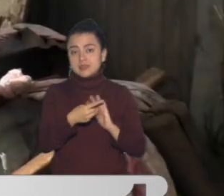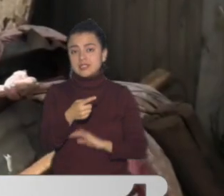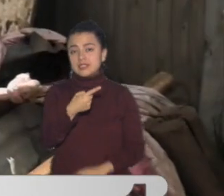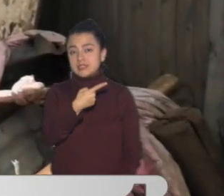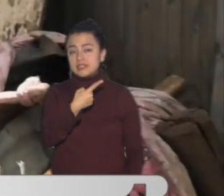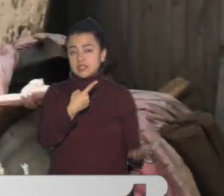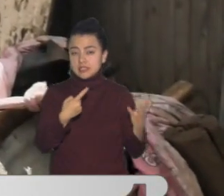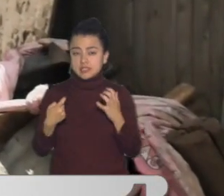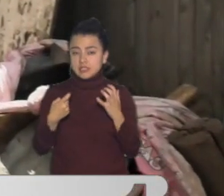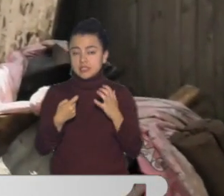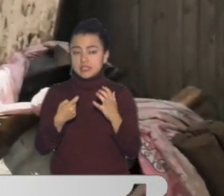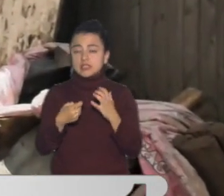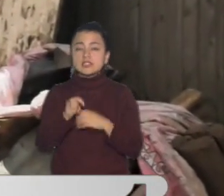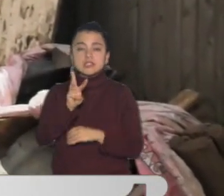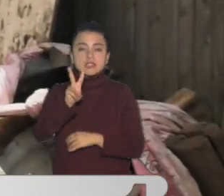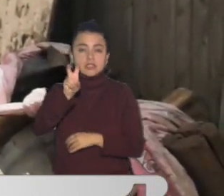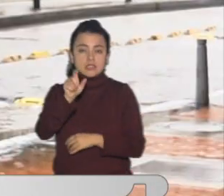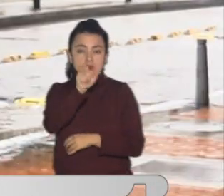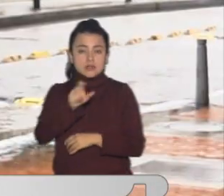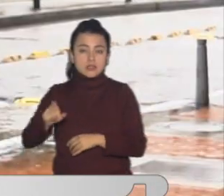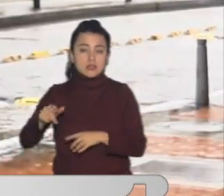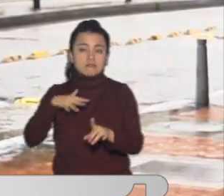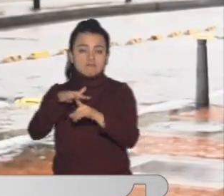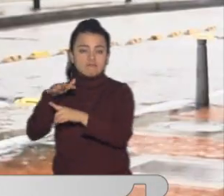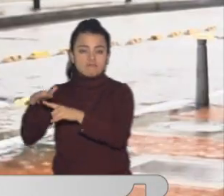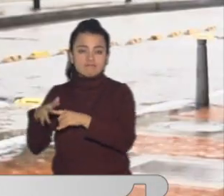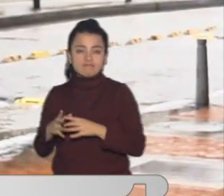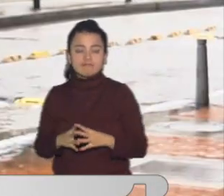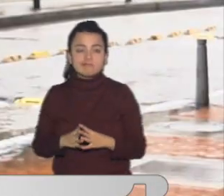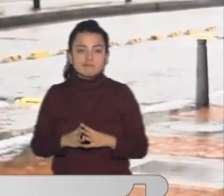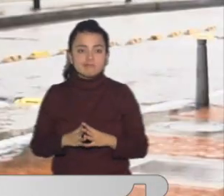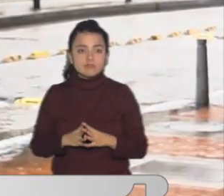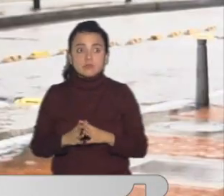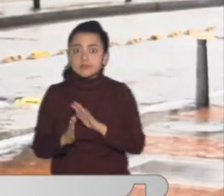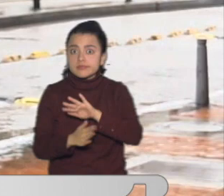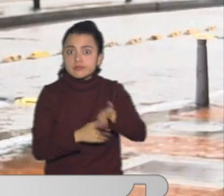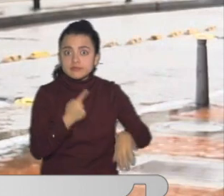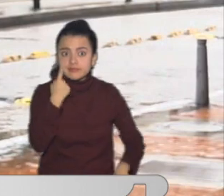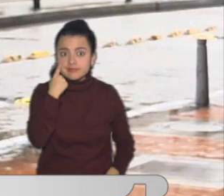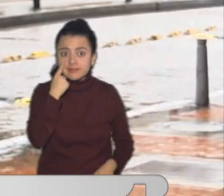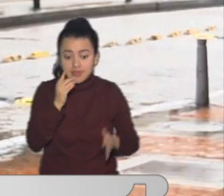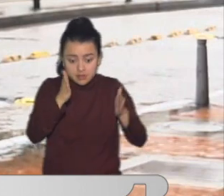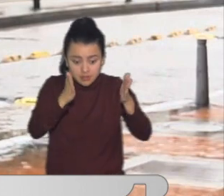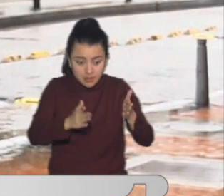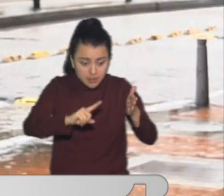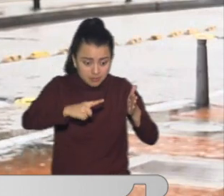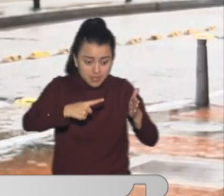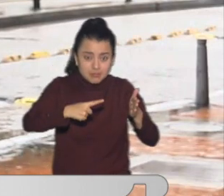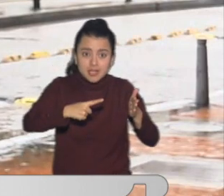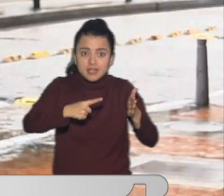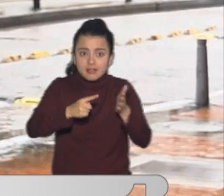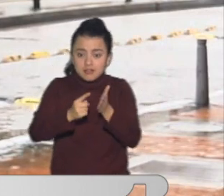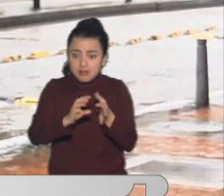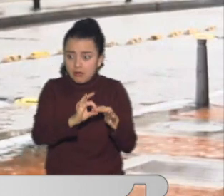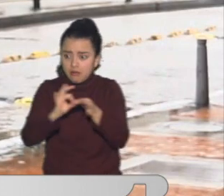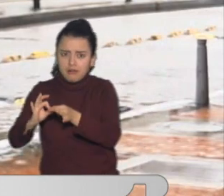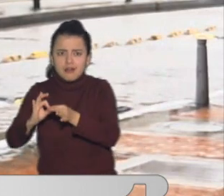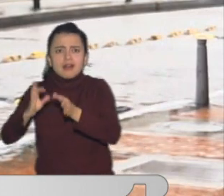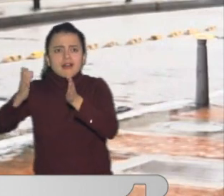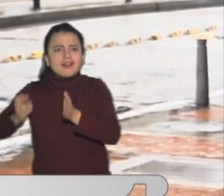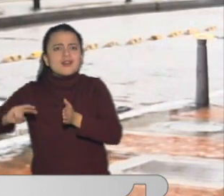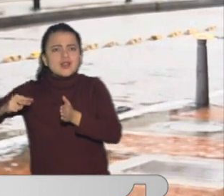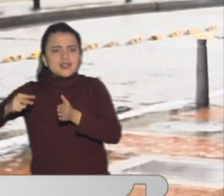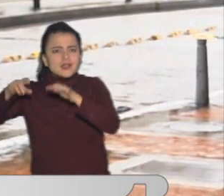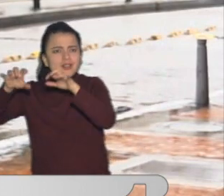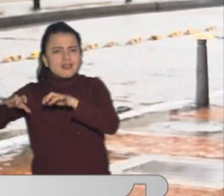3.617 personas resultaron afectadas. Luisa, y puede que esta primera temporada de lluvias empate con la segunda que se va a registrar durante